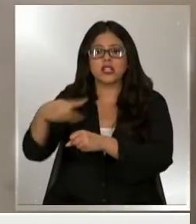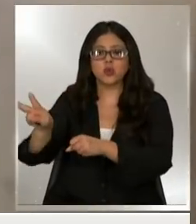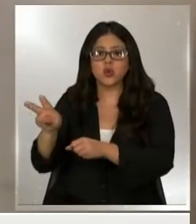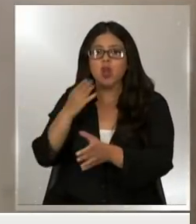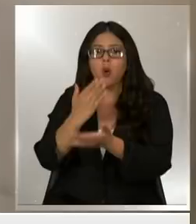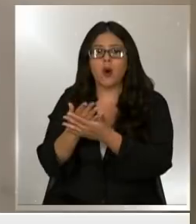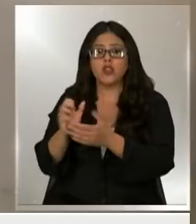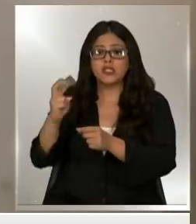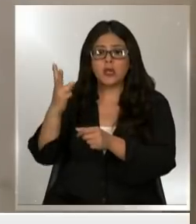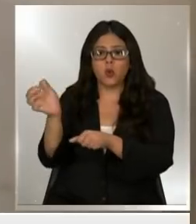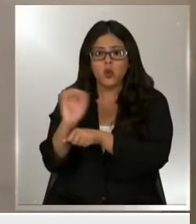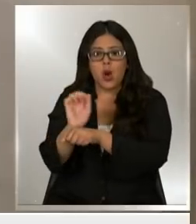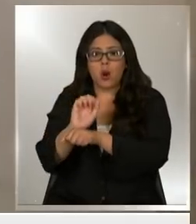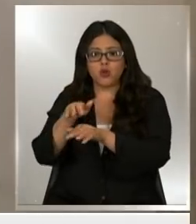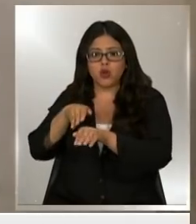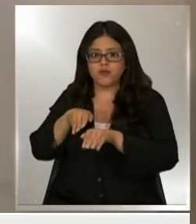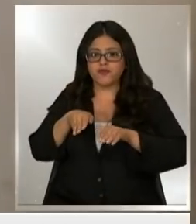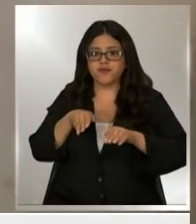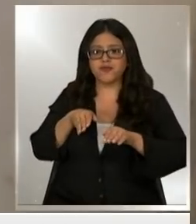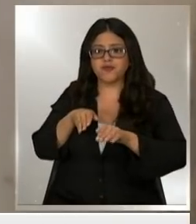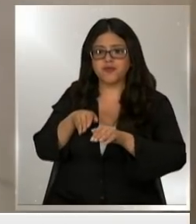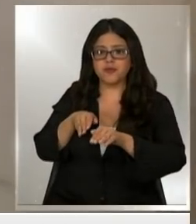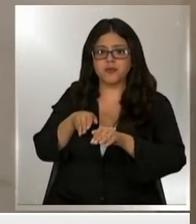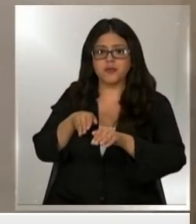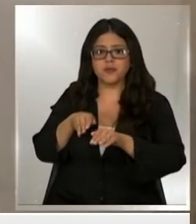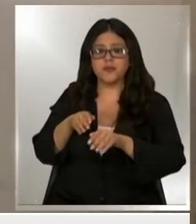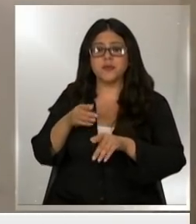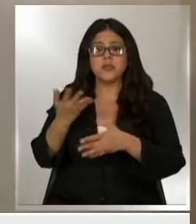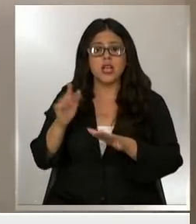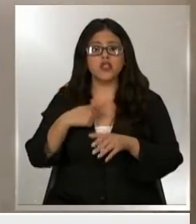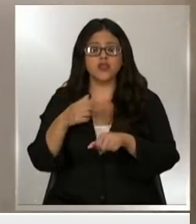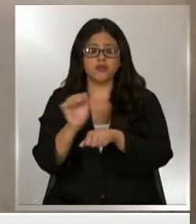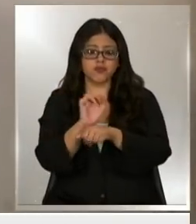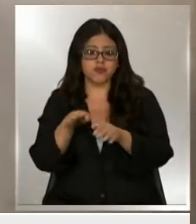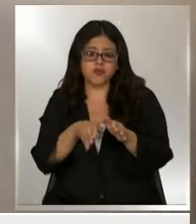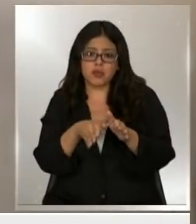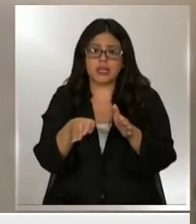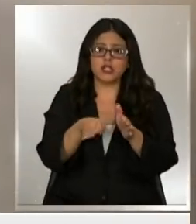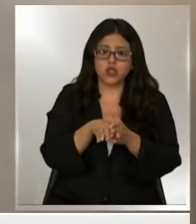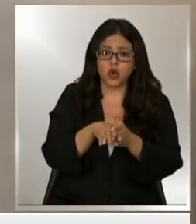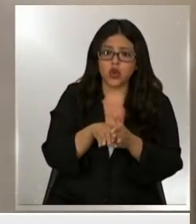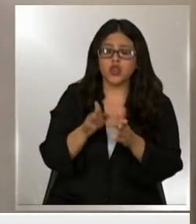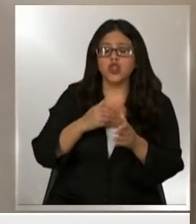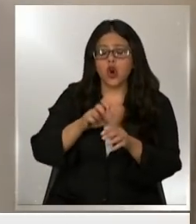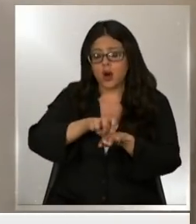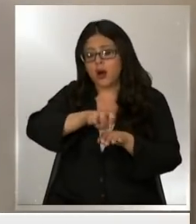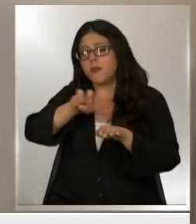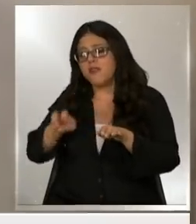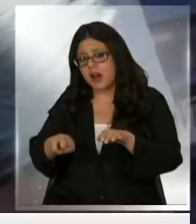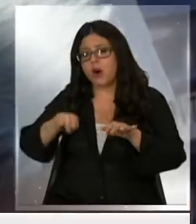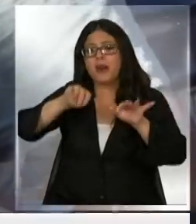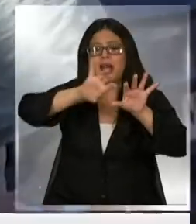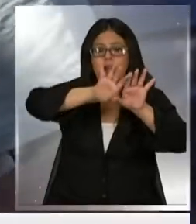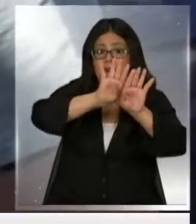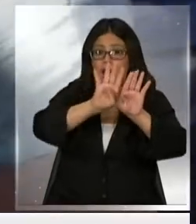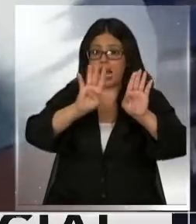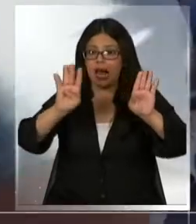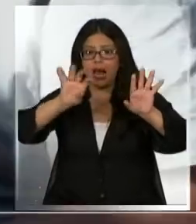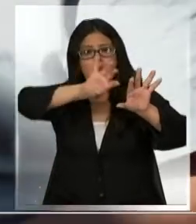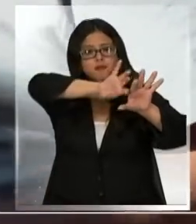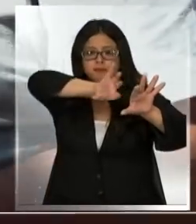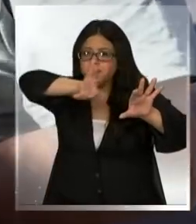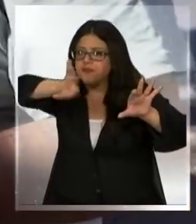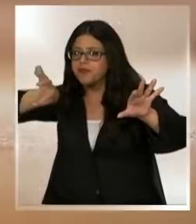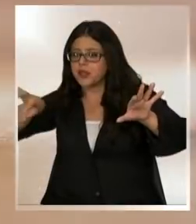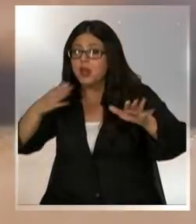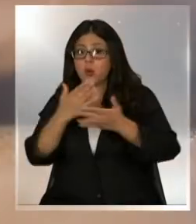aparece un segundo automóvil. Estaciono de punta, me bajo para abrir la puerta del portón y en eso que me bajo